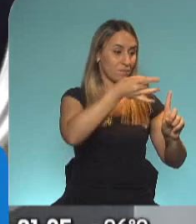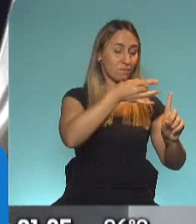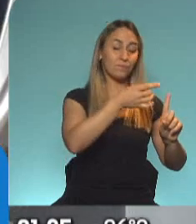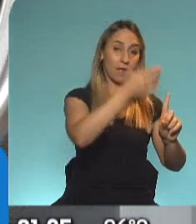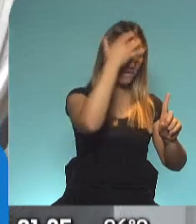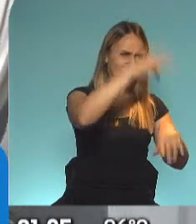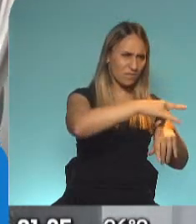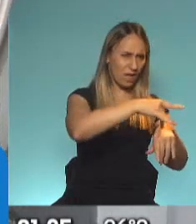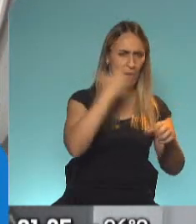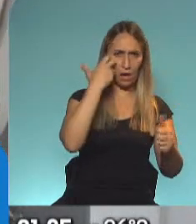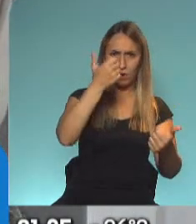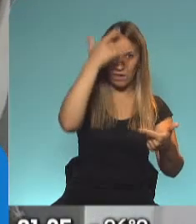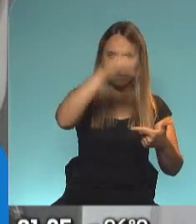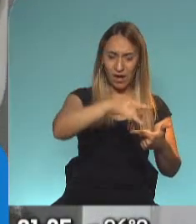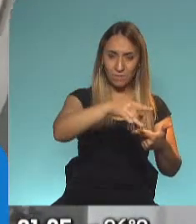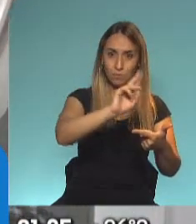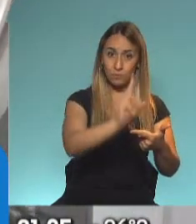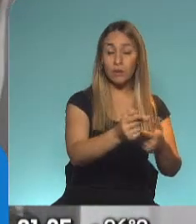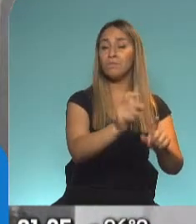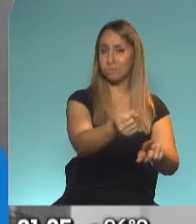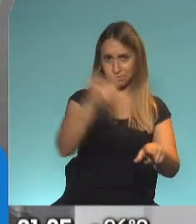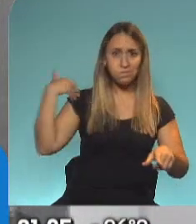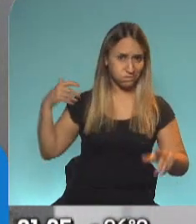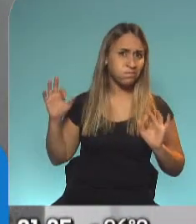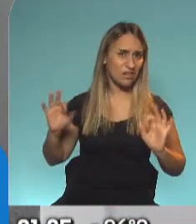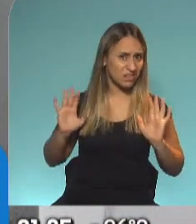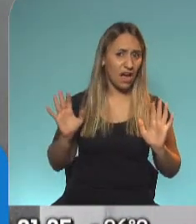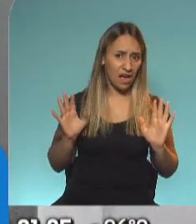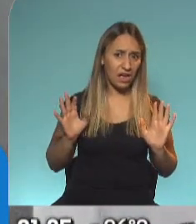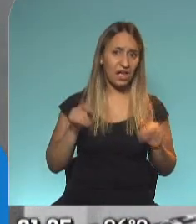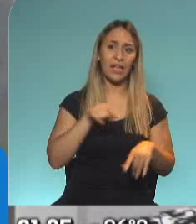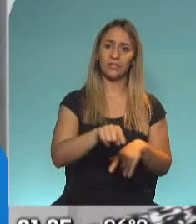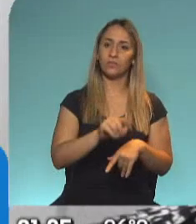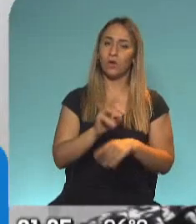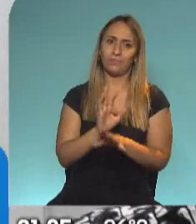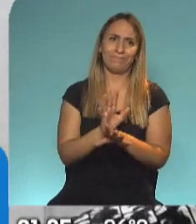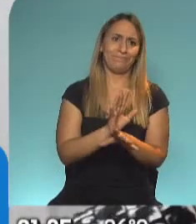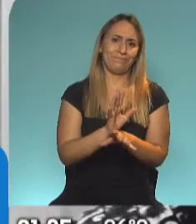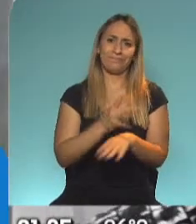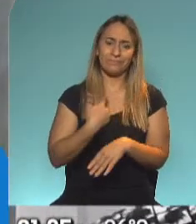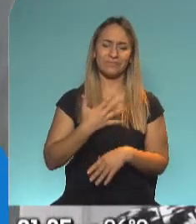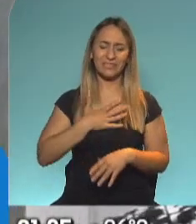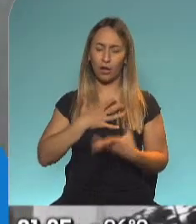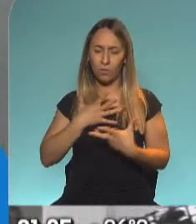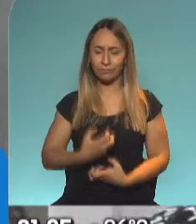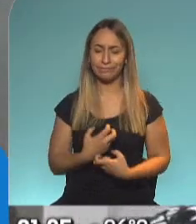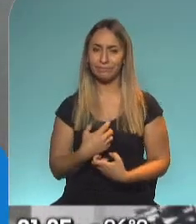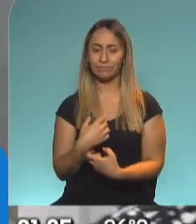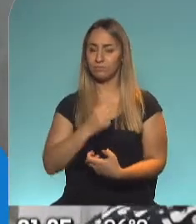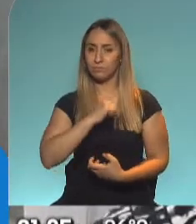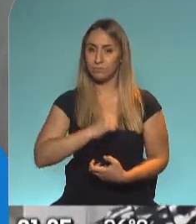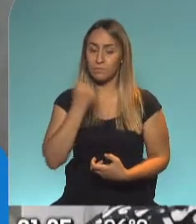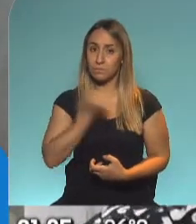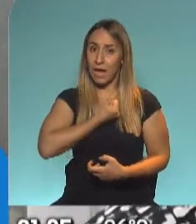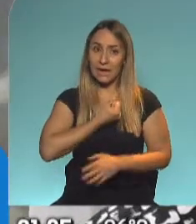su abuelo se enferma y se muere, como ya ha ocurrido. Eso es una segunda cruz de por vida. Lleva una segunda cruz de